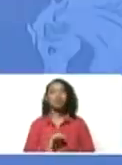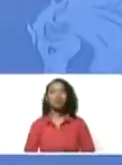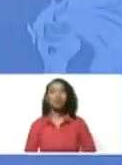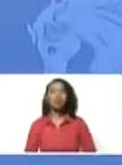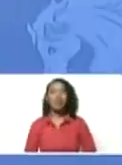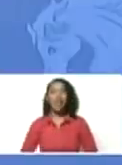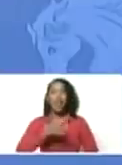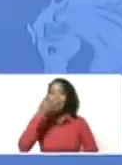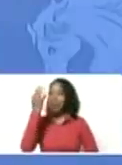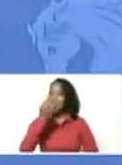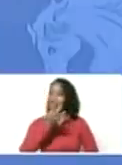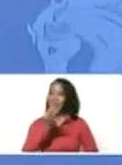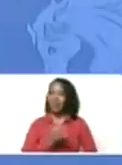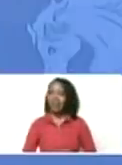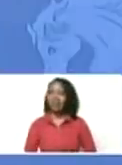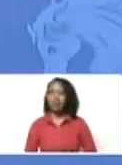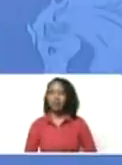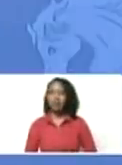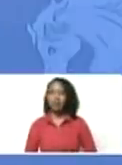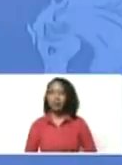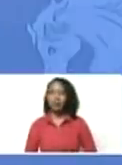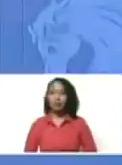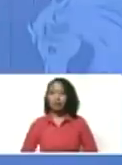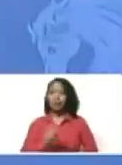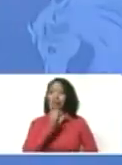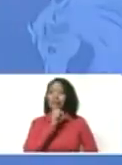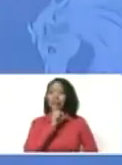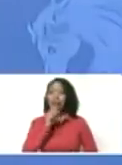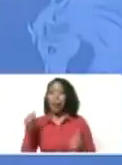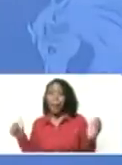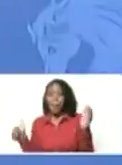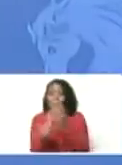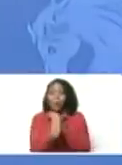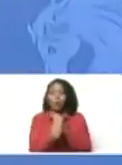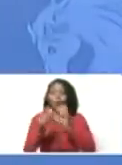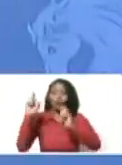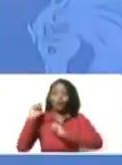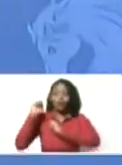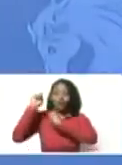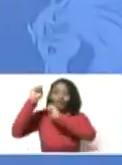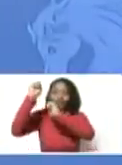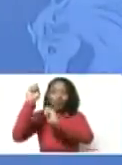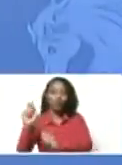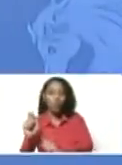de verdad, es difícil conseguir herederos